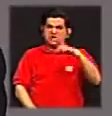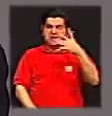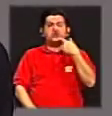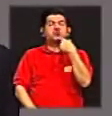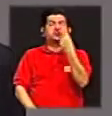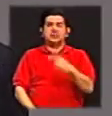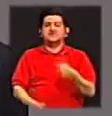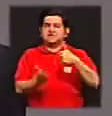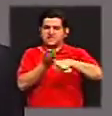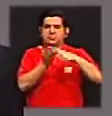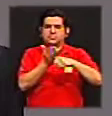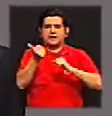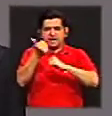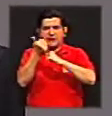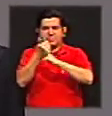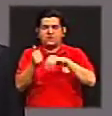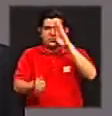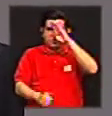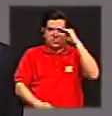dice que votó por Laura Chinchilla.